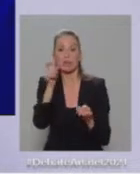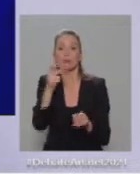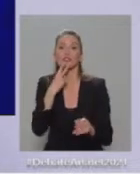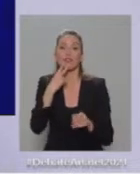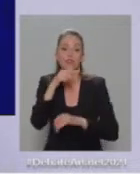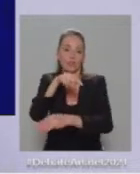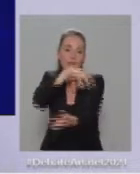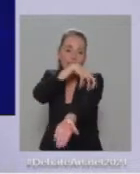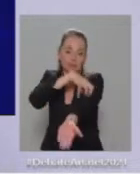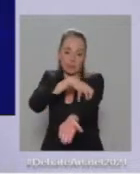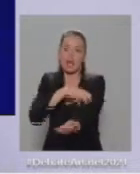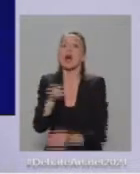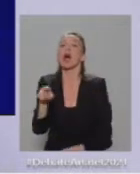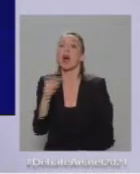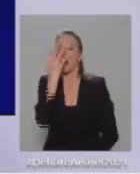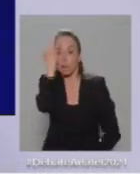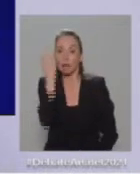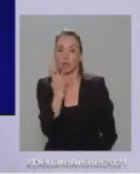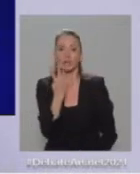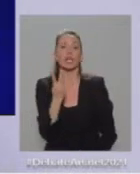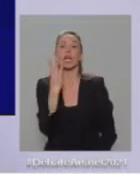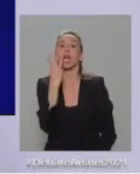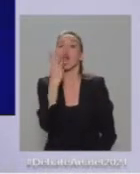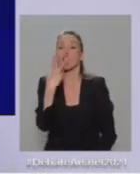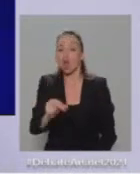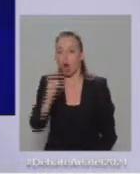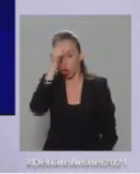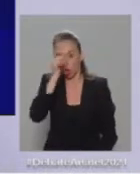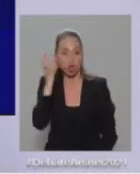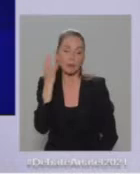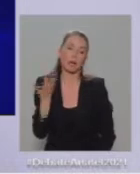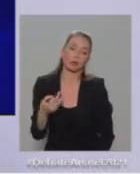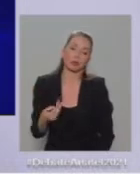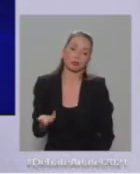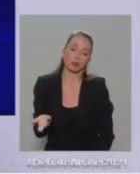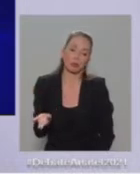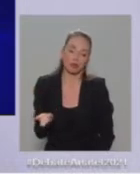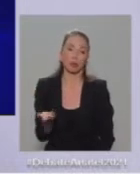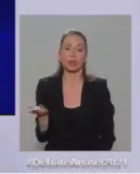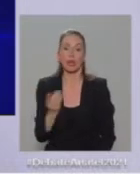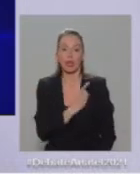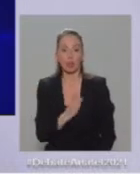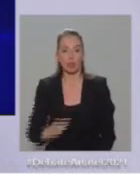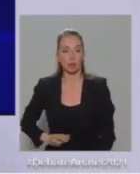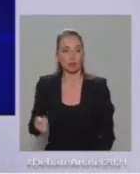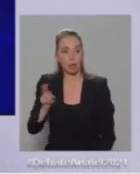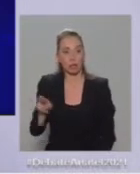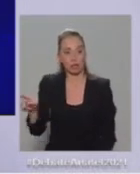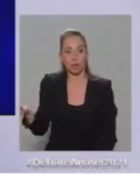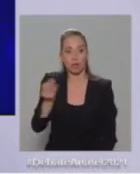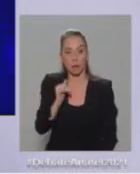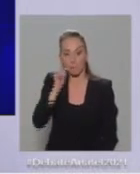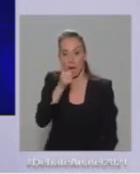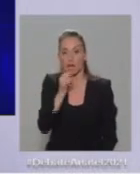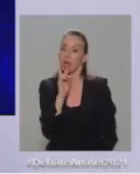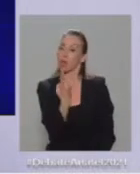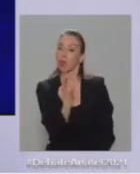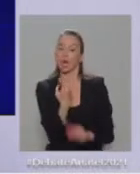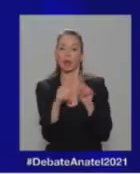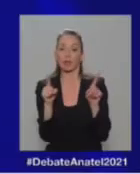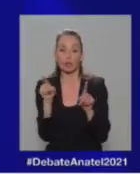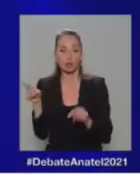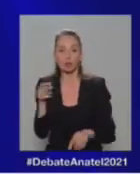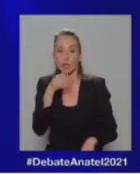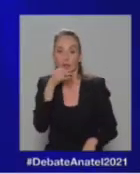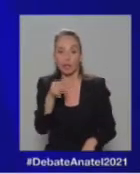atacarlo. Tenemos analistas, comentaristas, encuestas que dan para todo. Yo entiendo que los periodistas tienen que buscar los temas que más les importen, harán sus